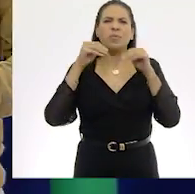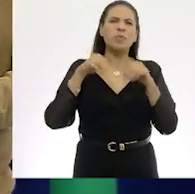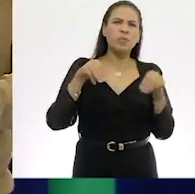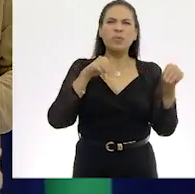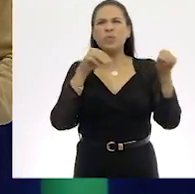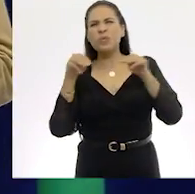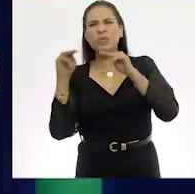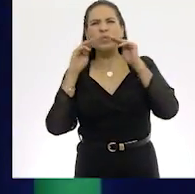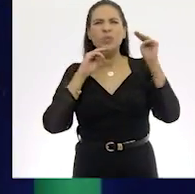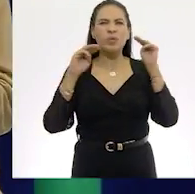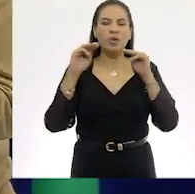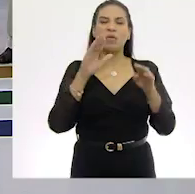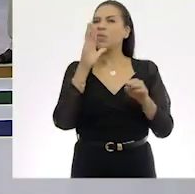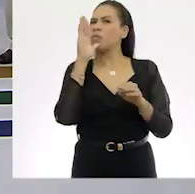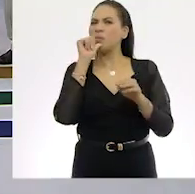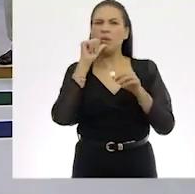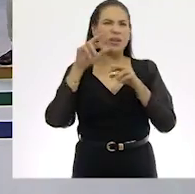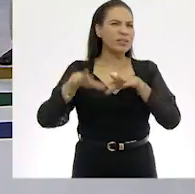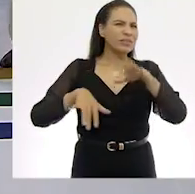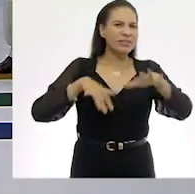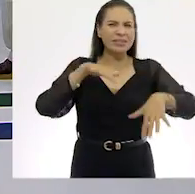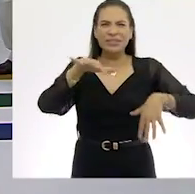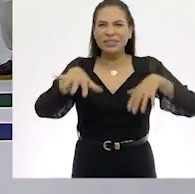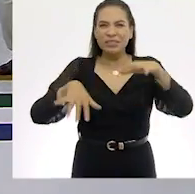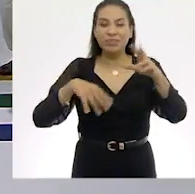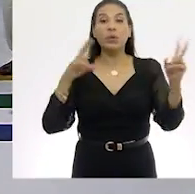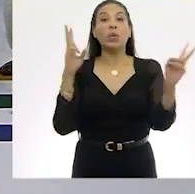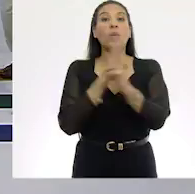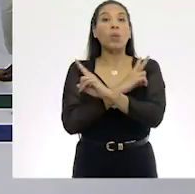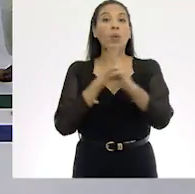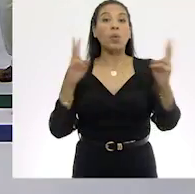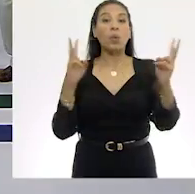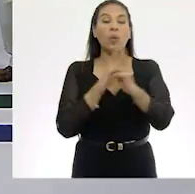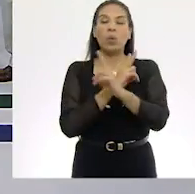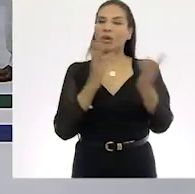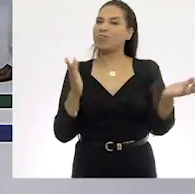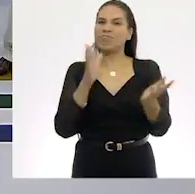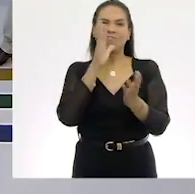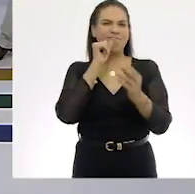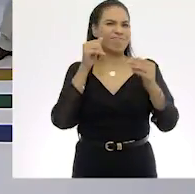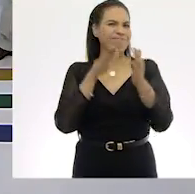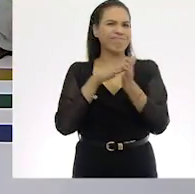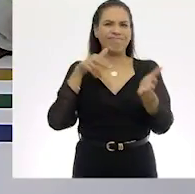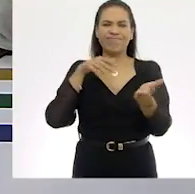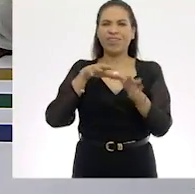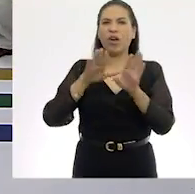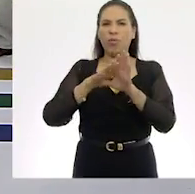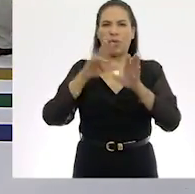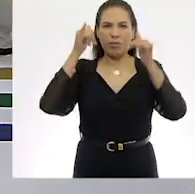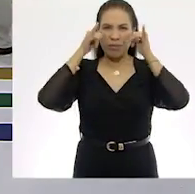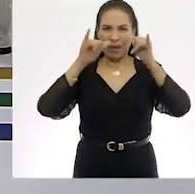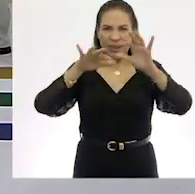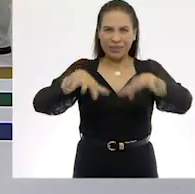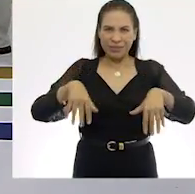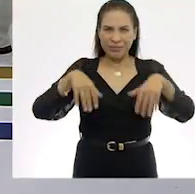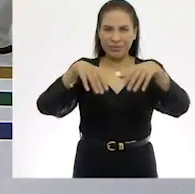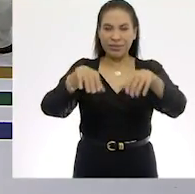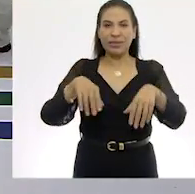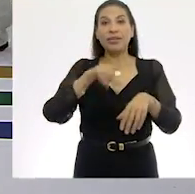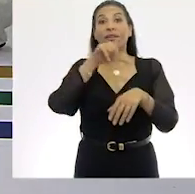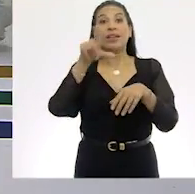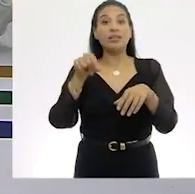mugía desesperada porque no podía avanzar. El viento se lo impedía. En eso pasó volando